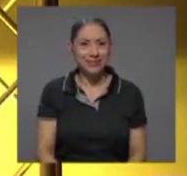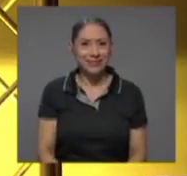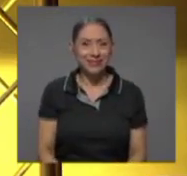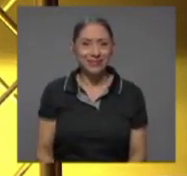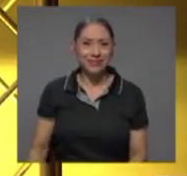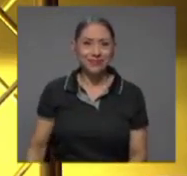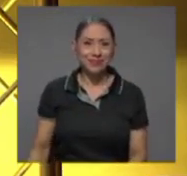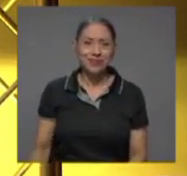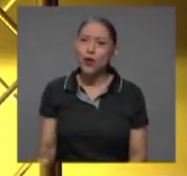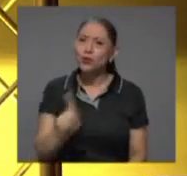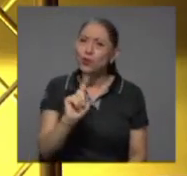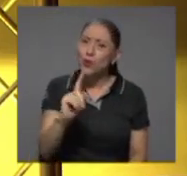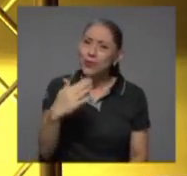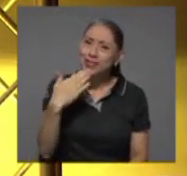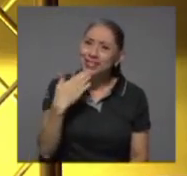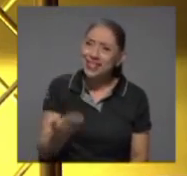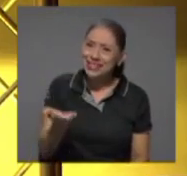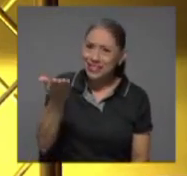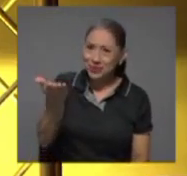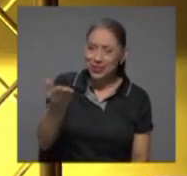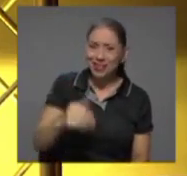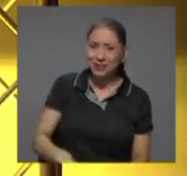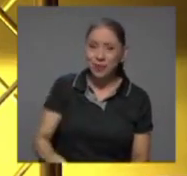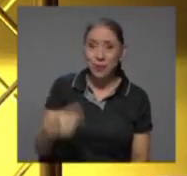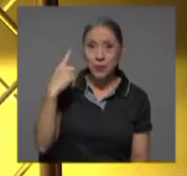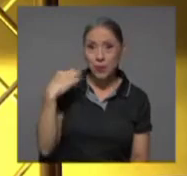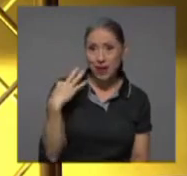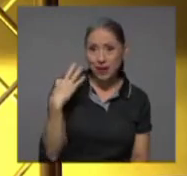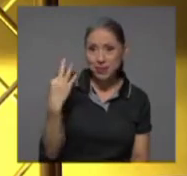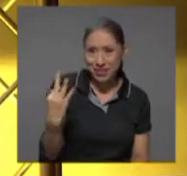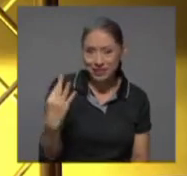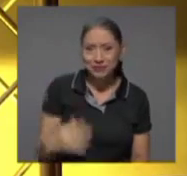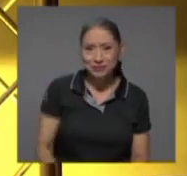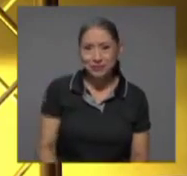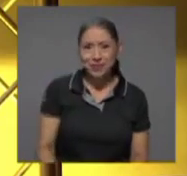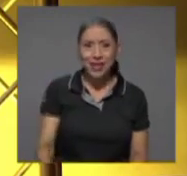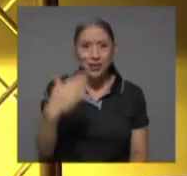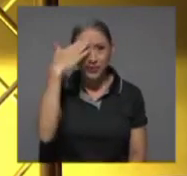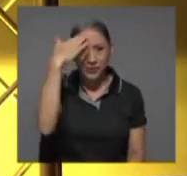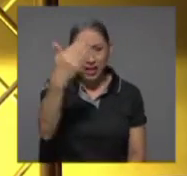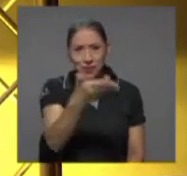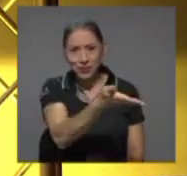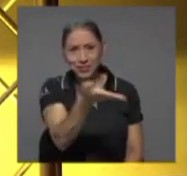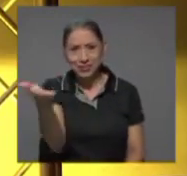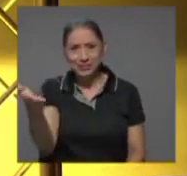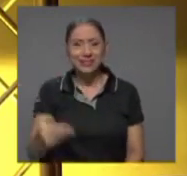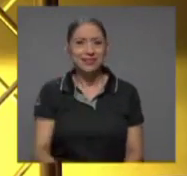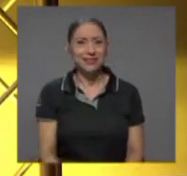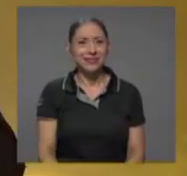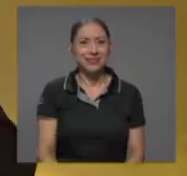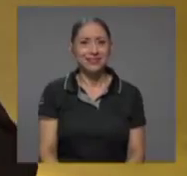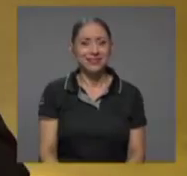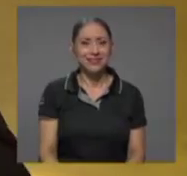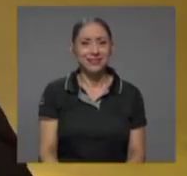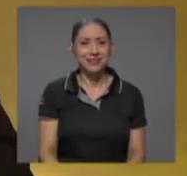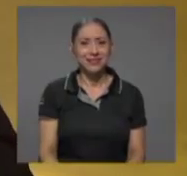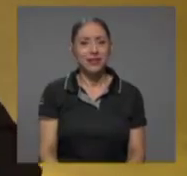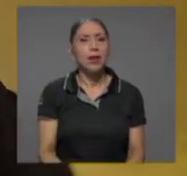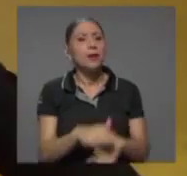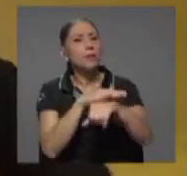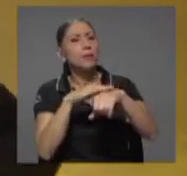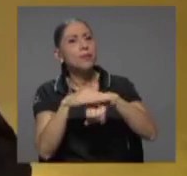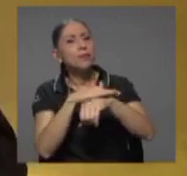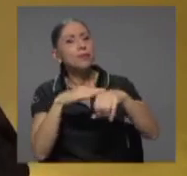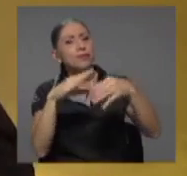No, muchas gracias a usted, don Juan, por la invitación, y un saludo a todos los televidentes. Por favor, cuéntenos